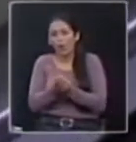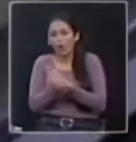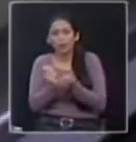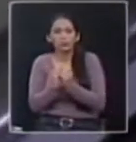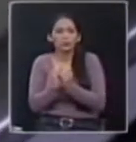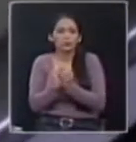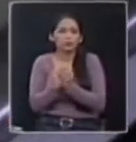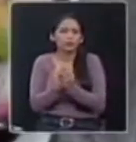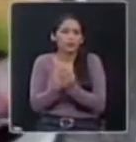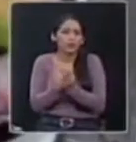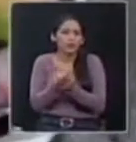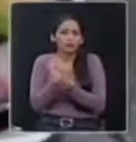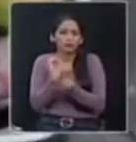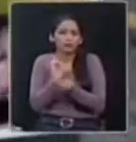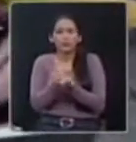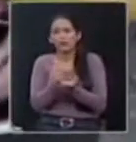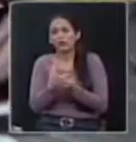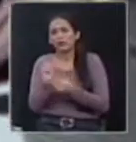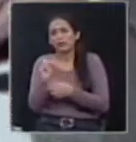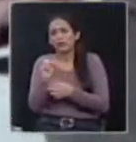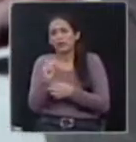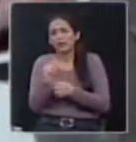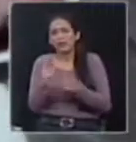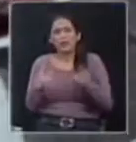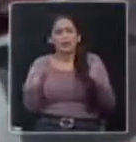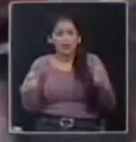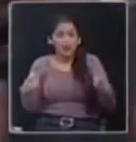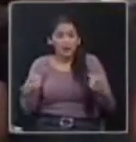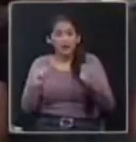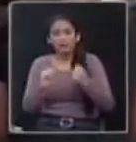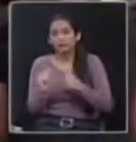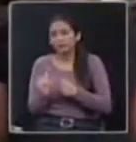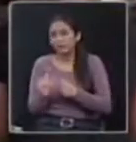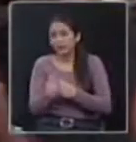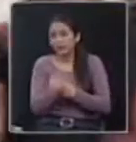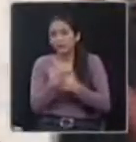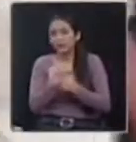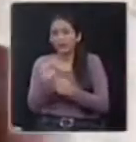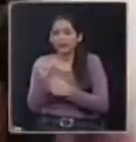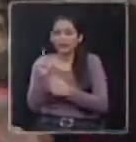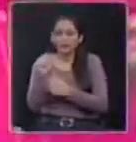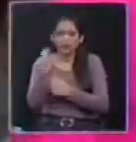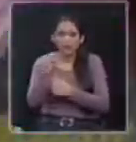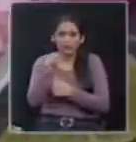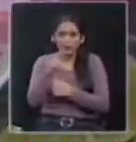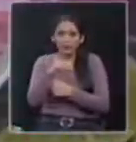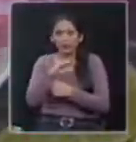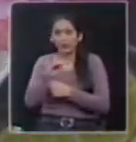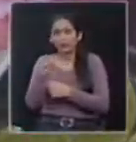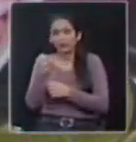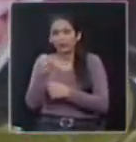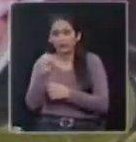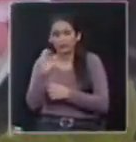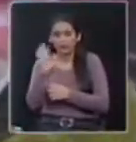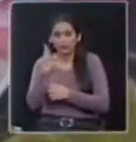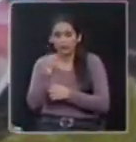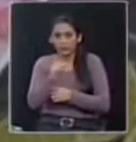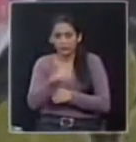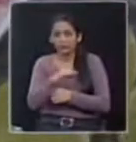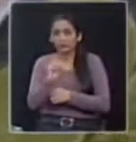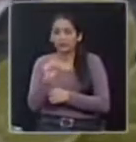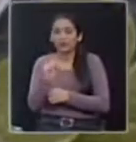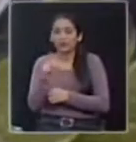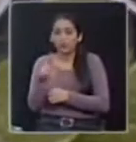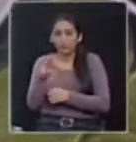camarón, cangrejo, pescado, calamar, ostra, ostión y pulpo. Y como ya lo mencionamos, el plato que